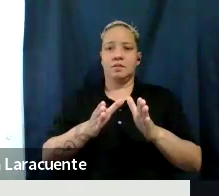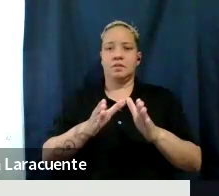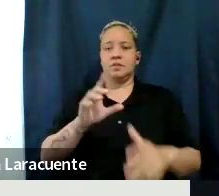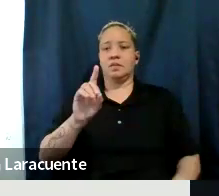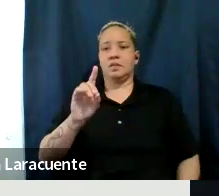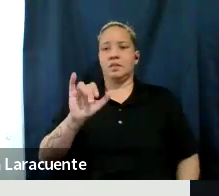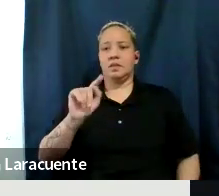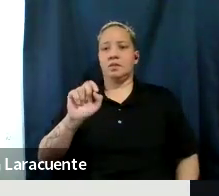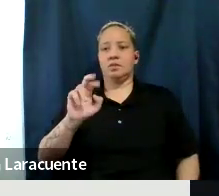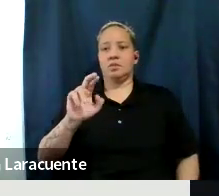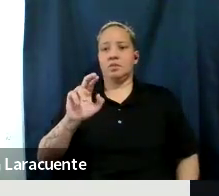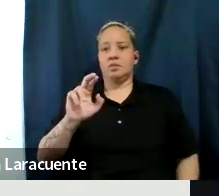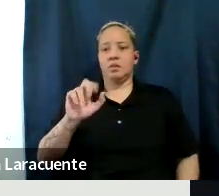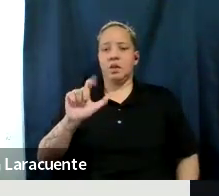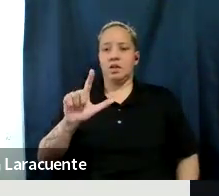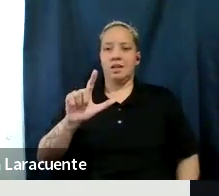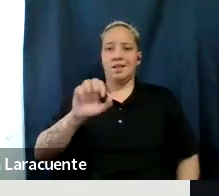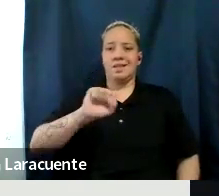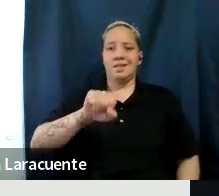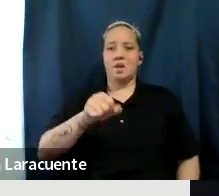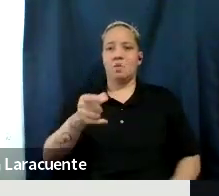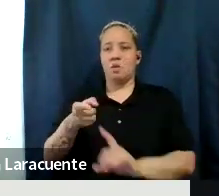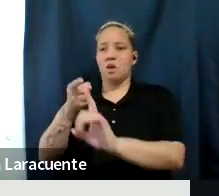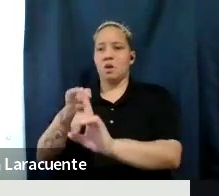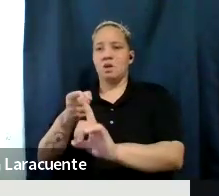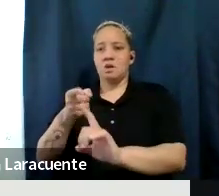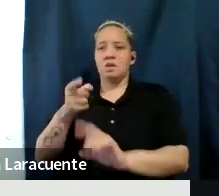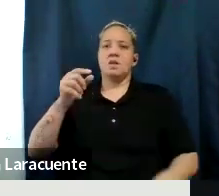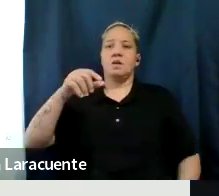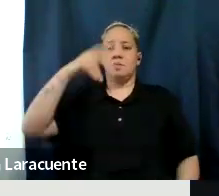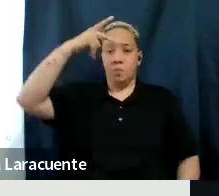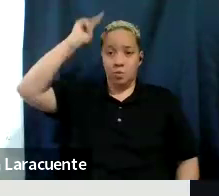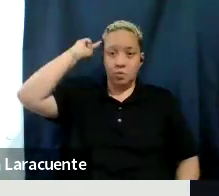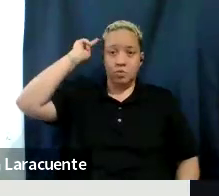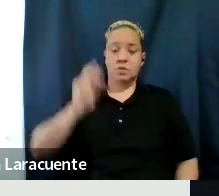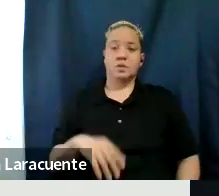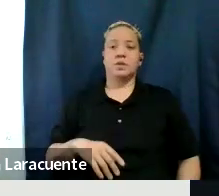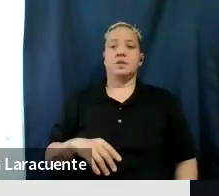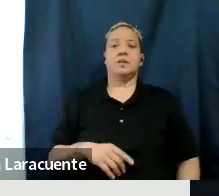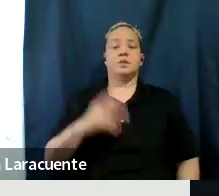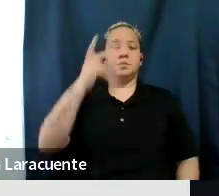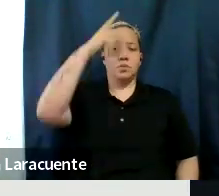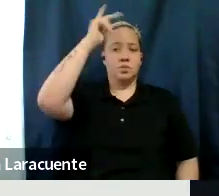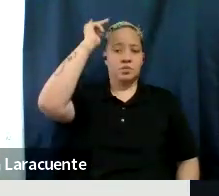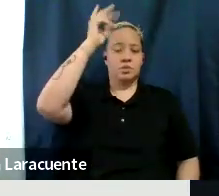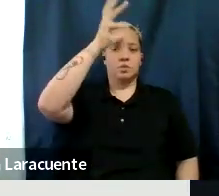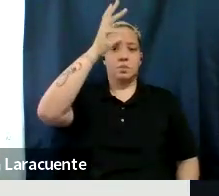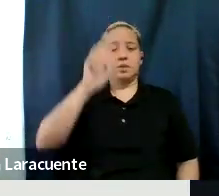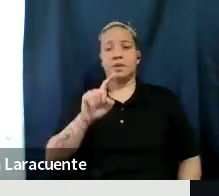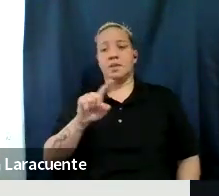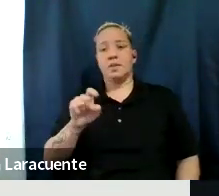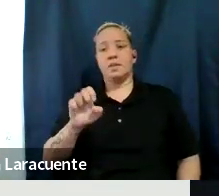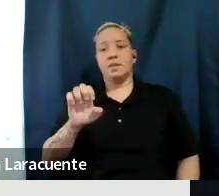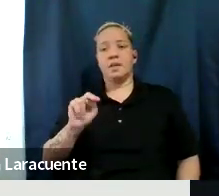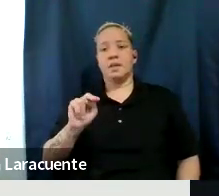de San Juan a Ponce, y fue en Ponce donde conoció el padre de Zenobia a la